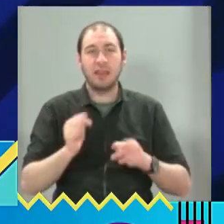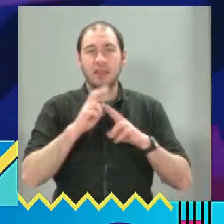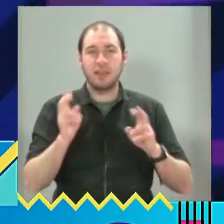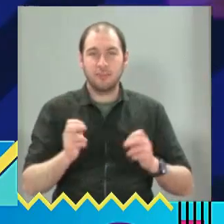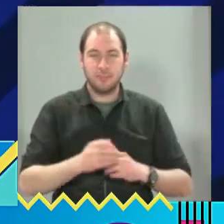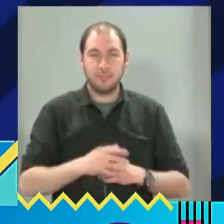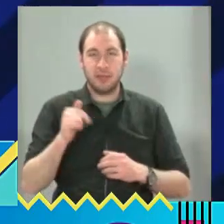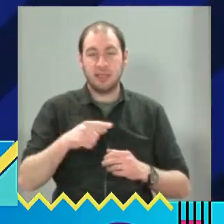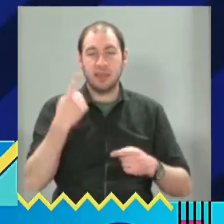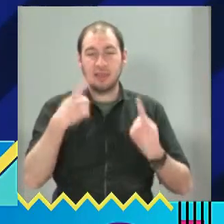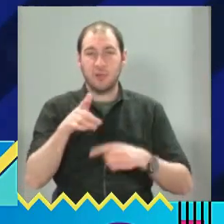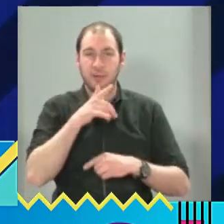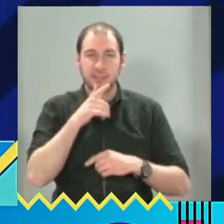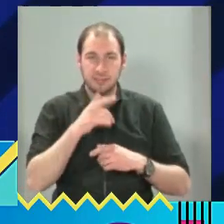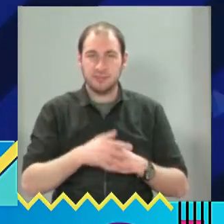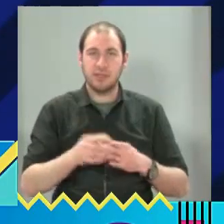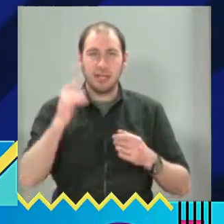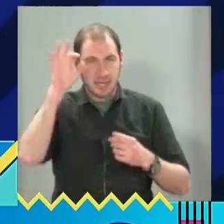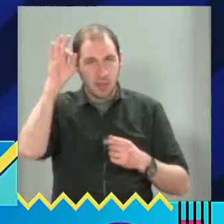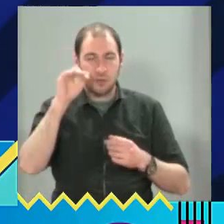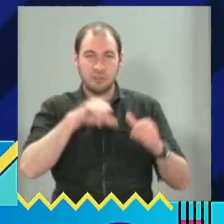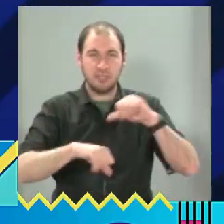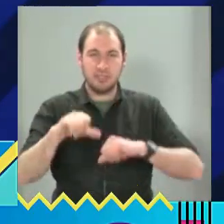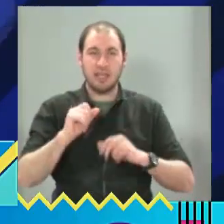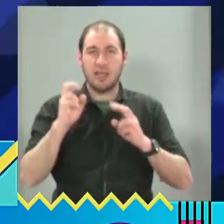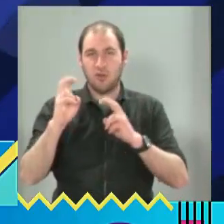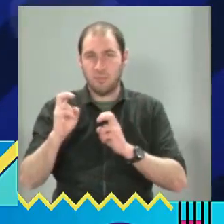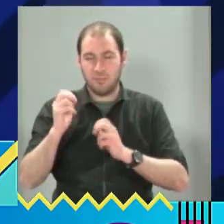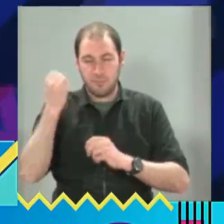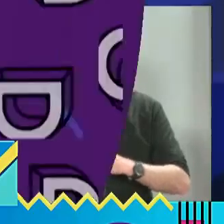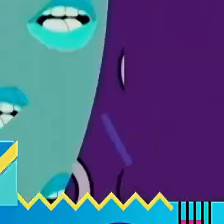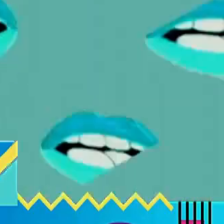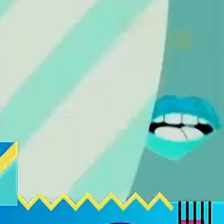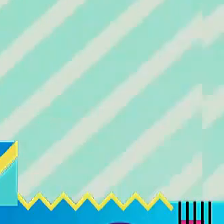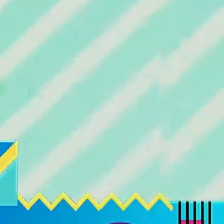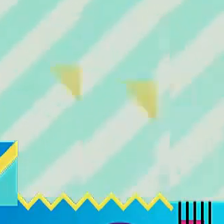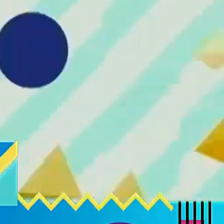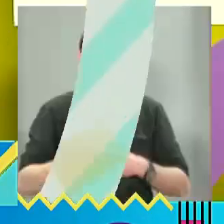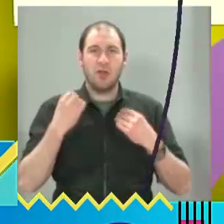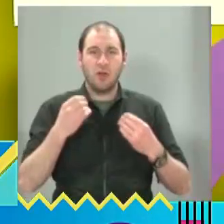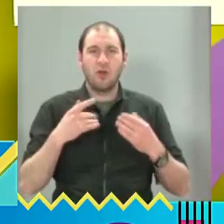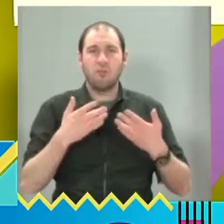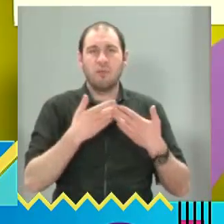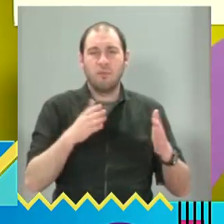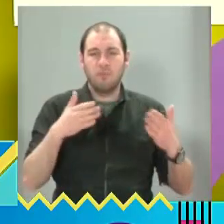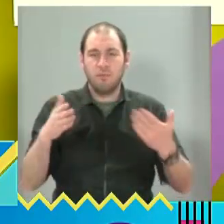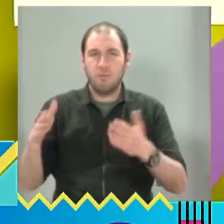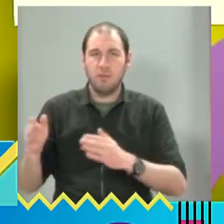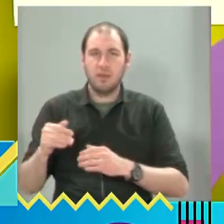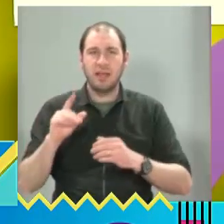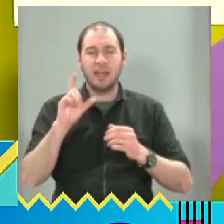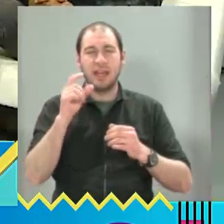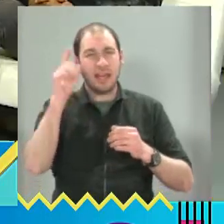ver distintos parecidos relacionados a neurociencias y economía. Bien, ¿cómo empezamos a abrir cada vez más este concepto